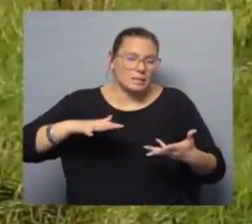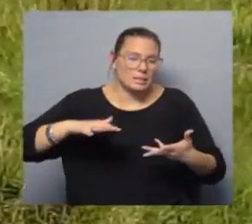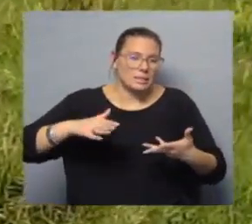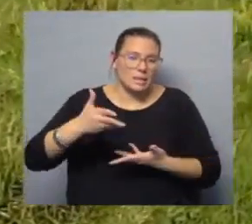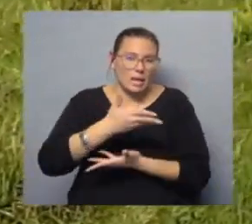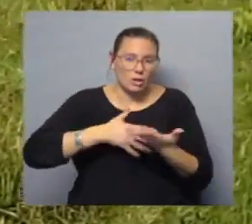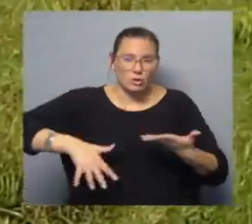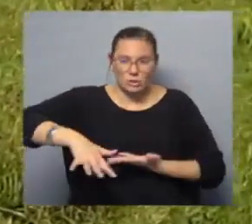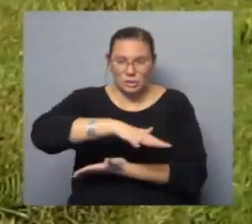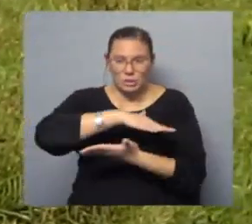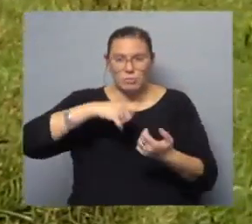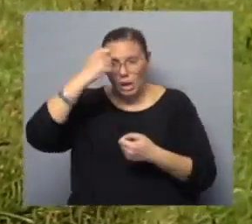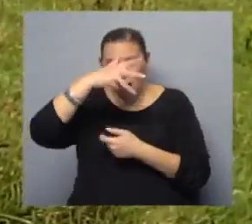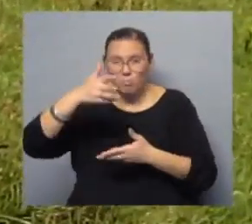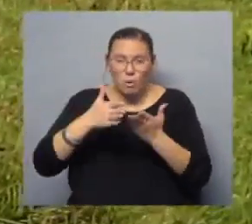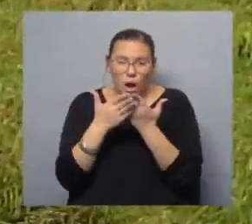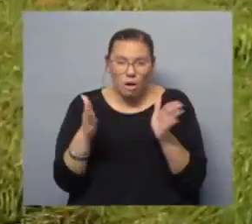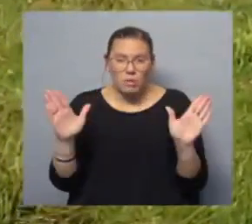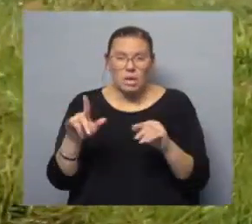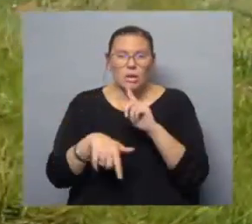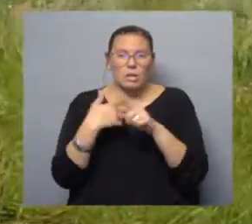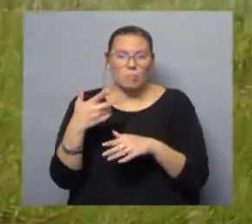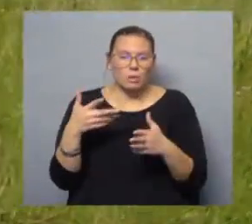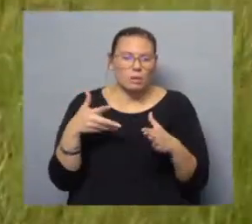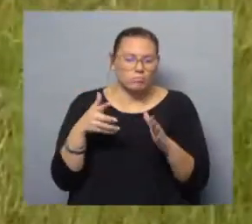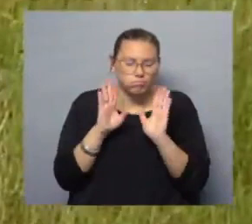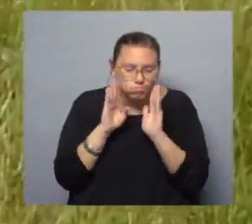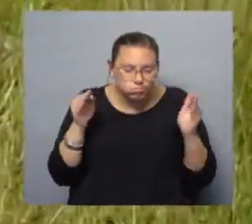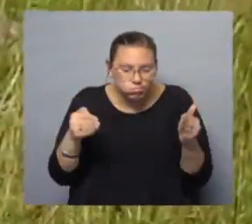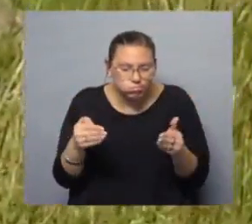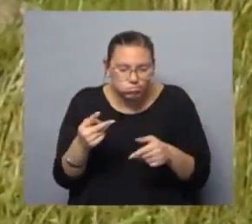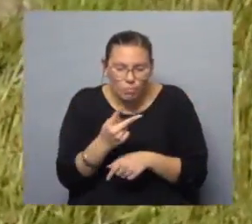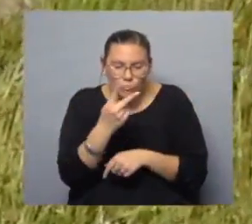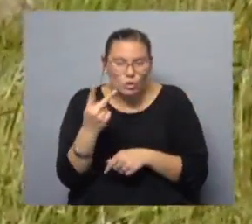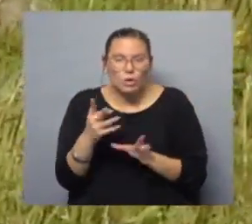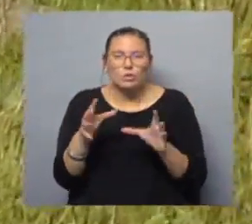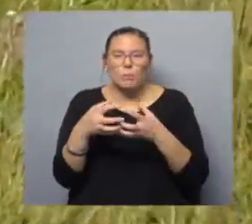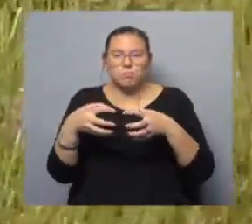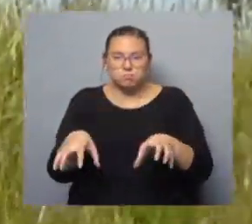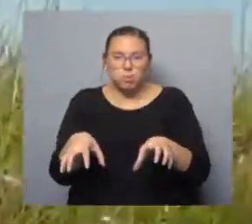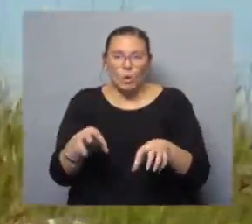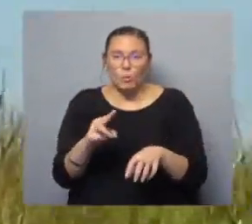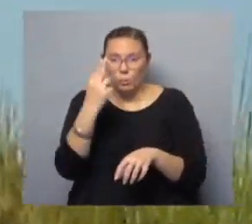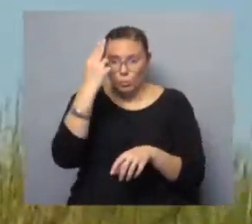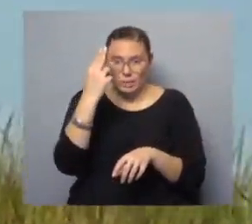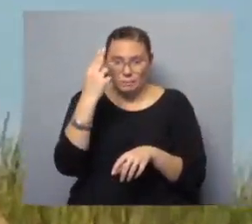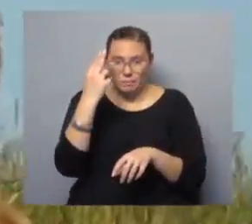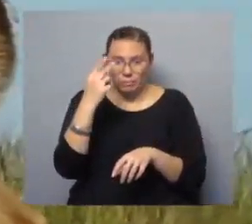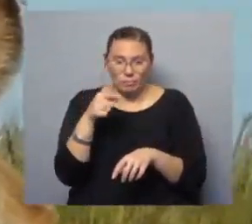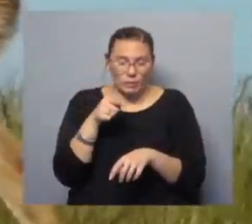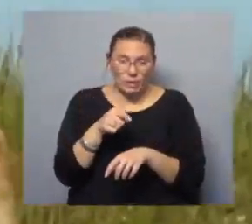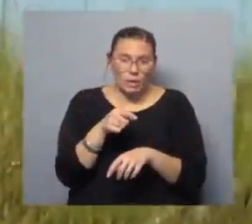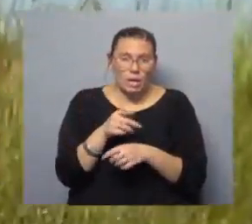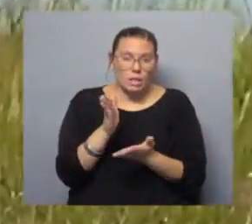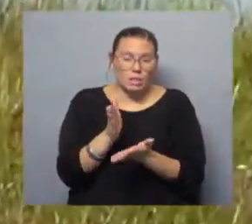campo abierto, pasó a estar restringido a dos sectores del Uruguay, que son en